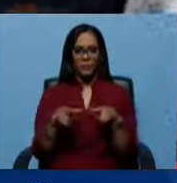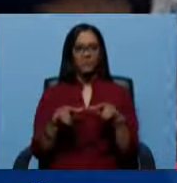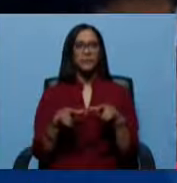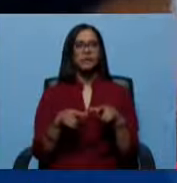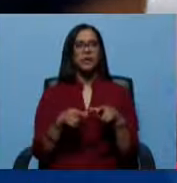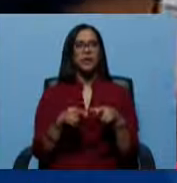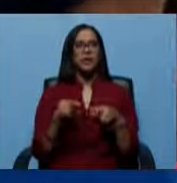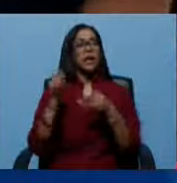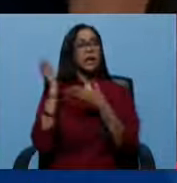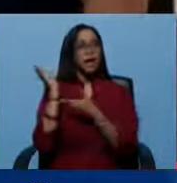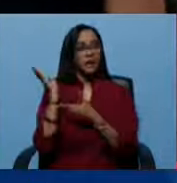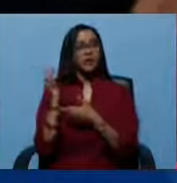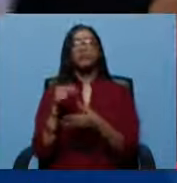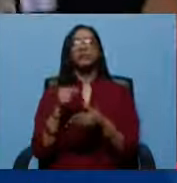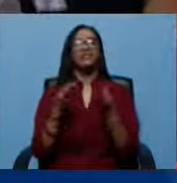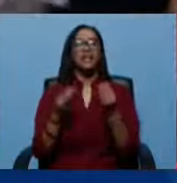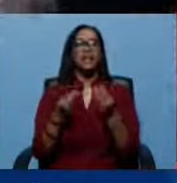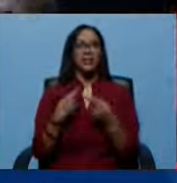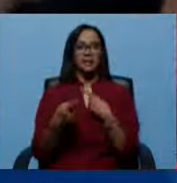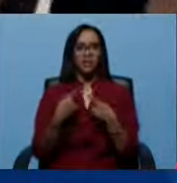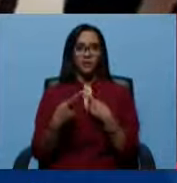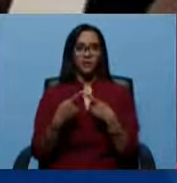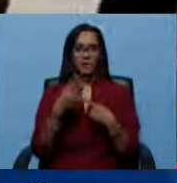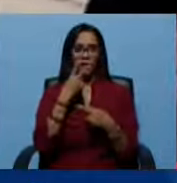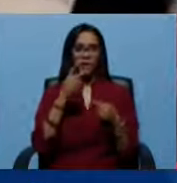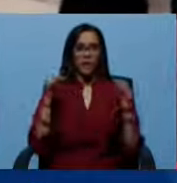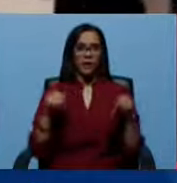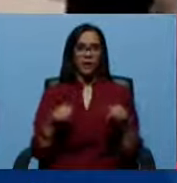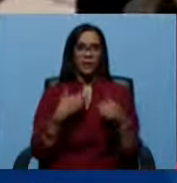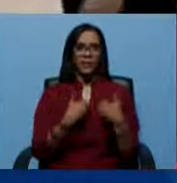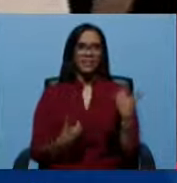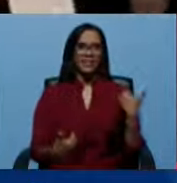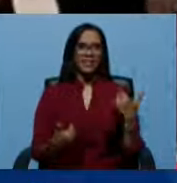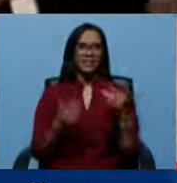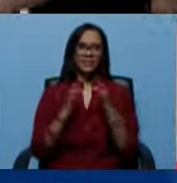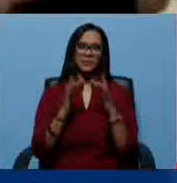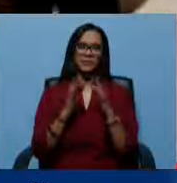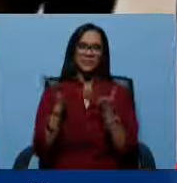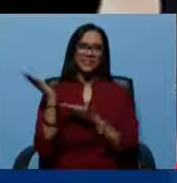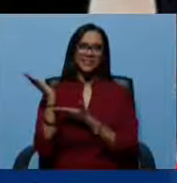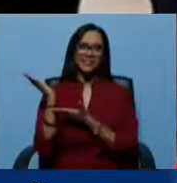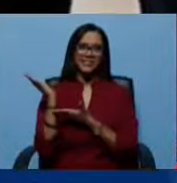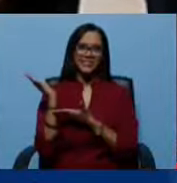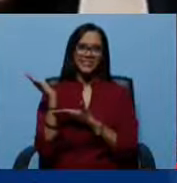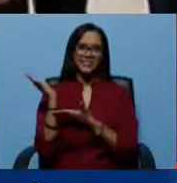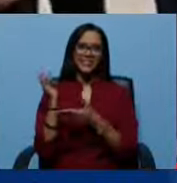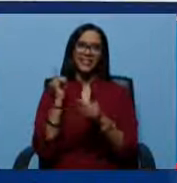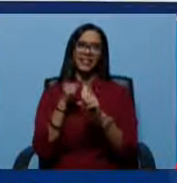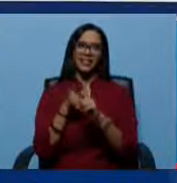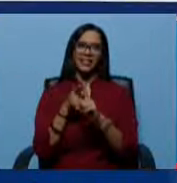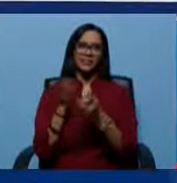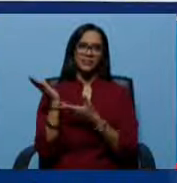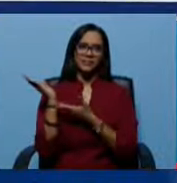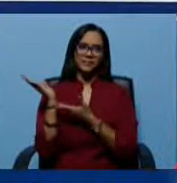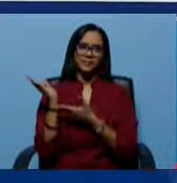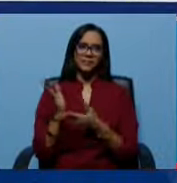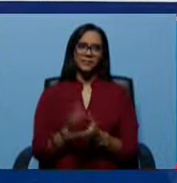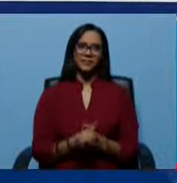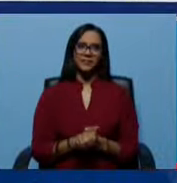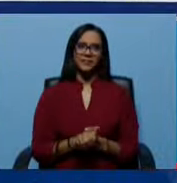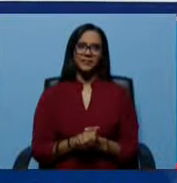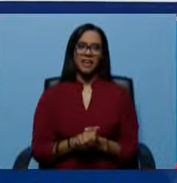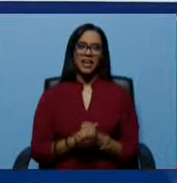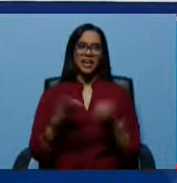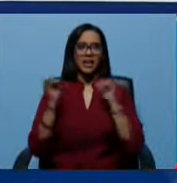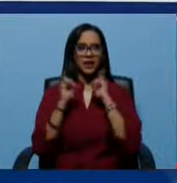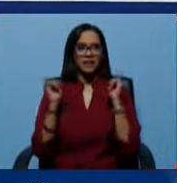son tantas de las cosas que vemos aquí, presidente. Bueno, adelante, presidente, desde allá. Sí, da,